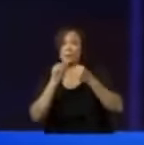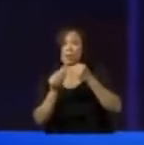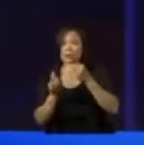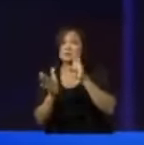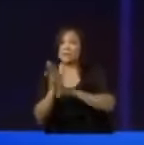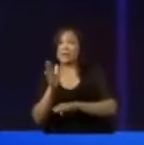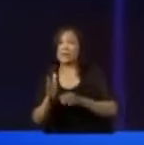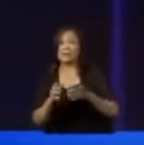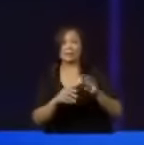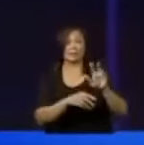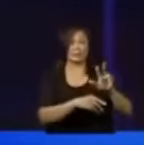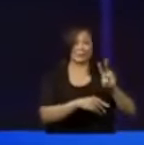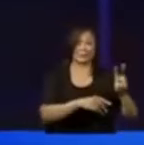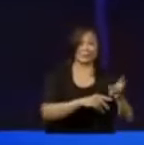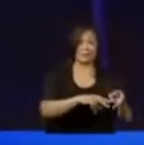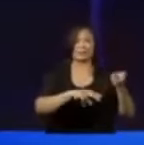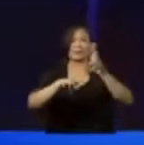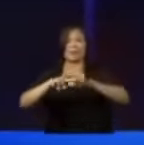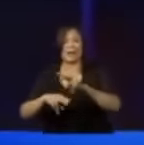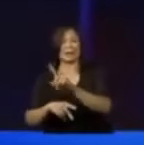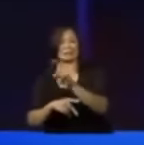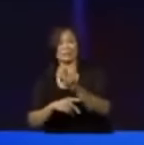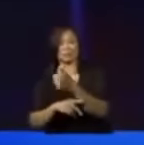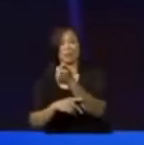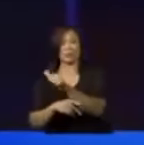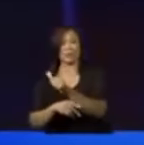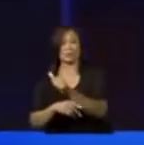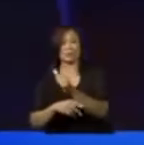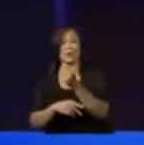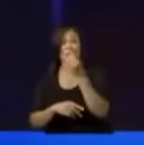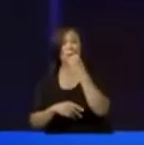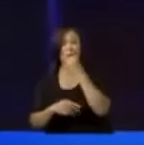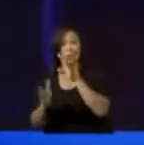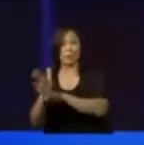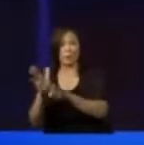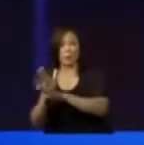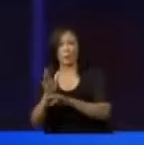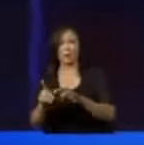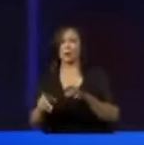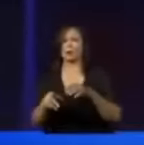aumentamos de 36 que habían a 110. Y por eso es que disminuimos